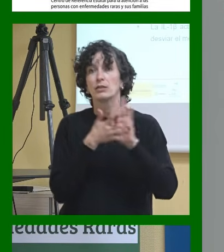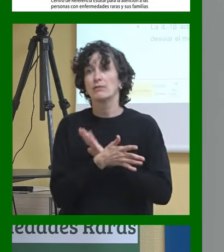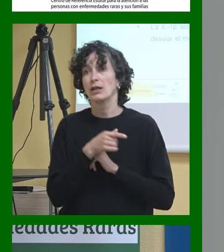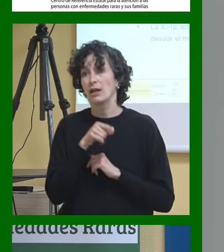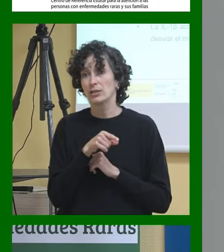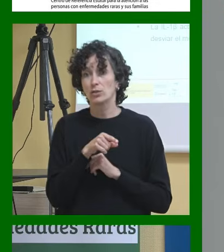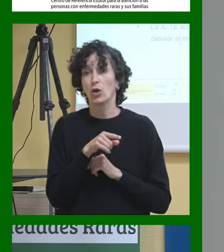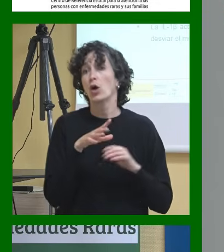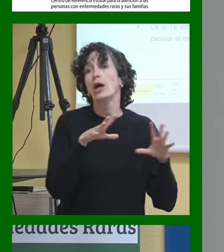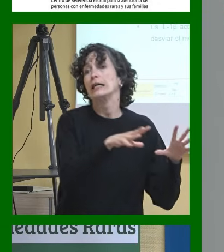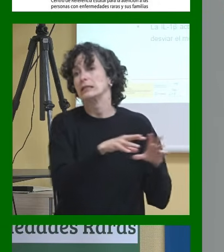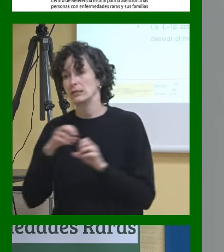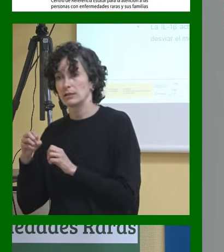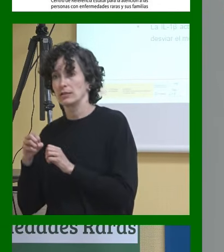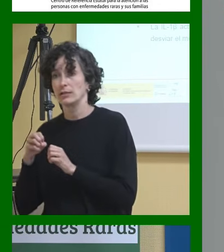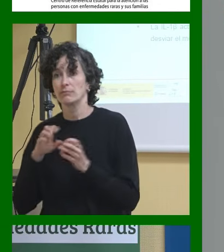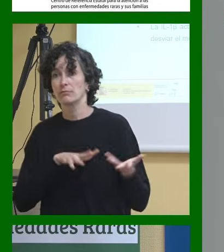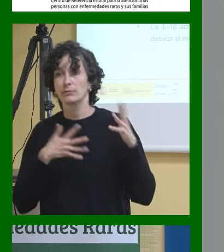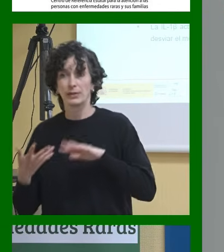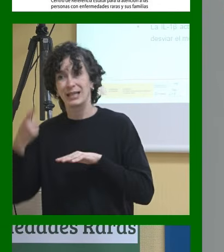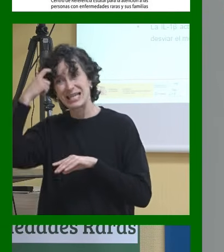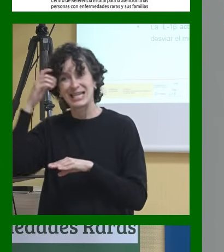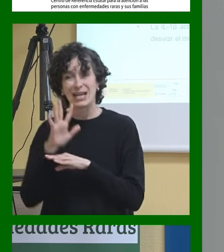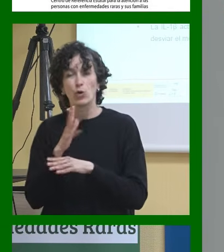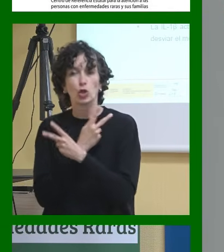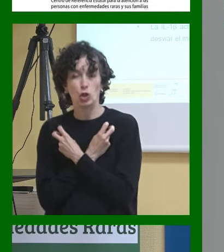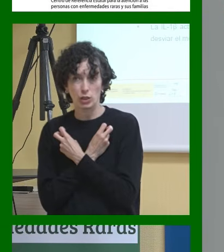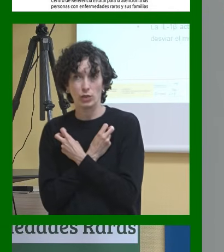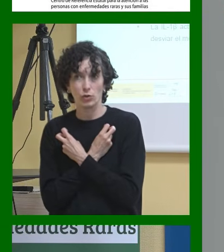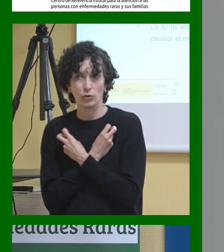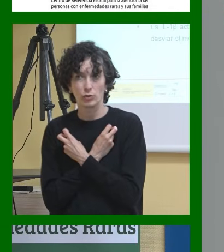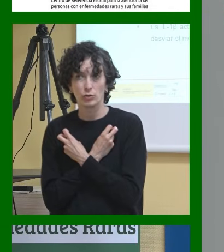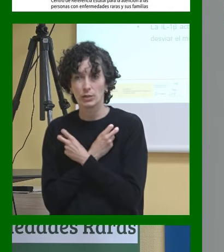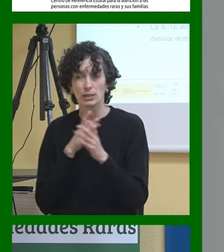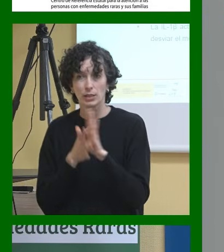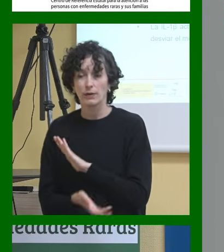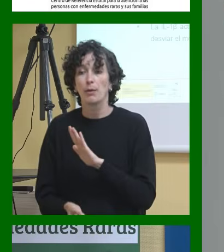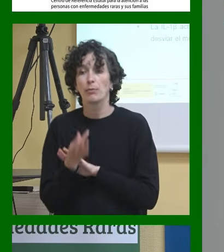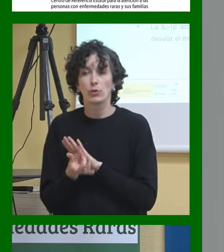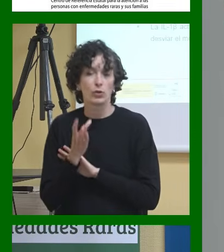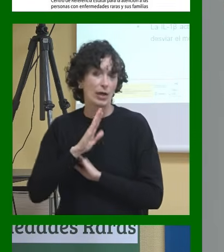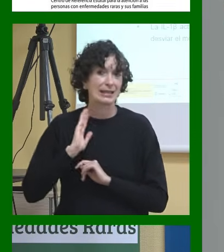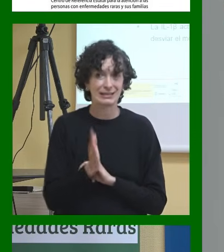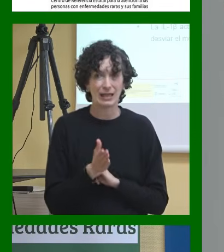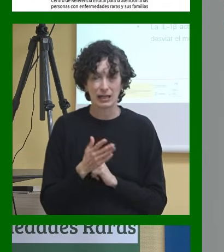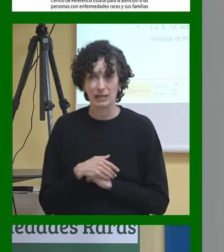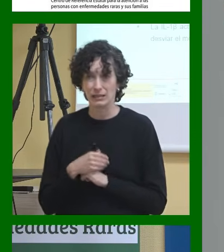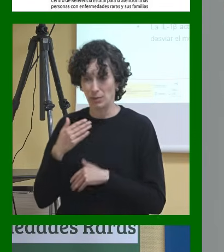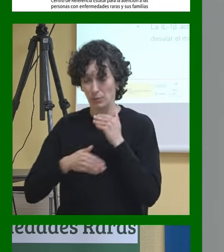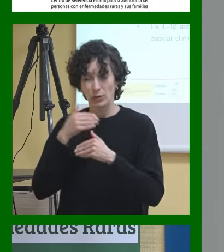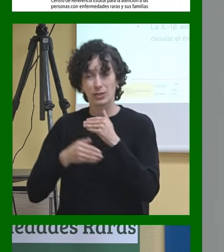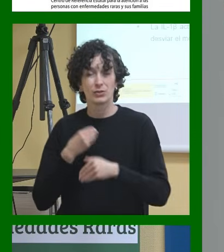secuestra y se transforma en un neurotóxico. Entonces, la producción está alterada. Este proceso